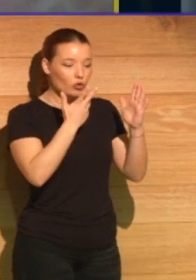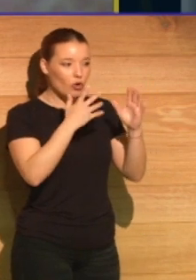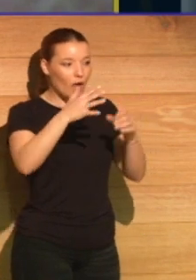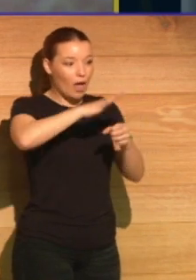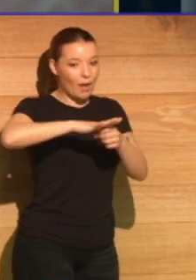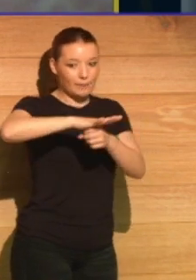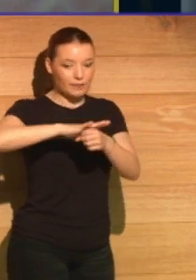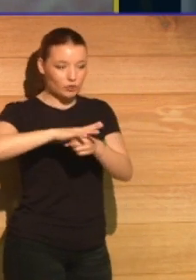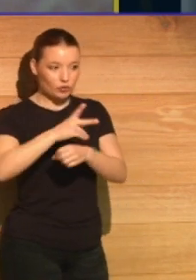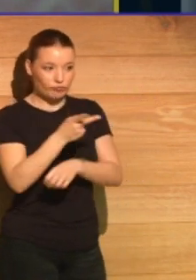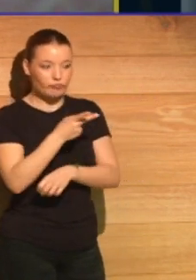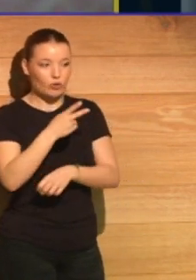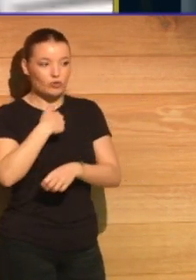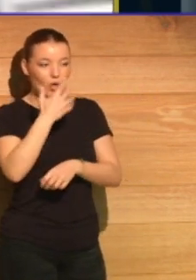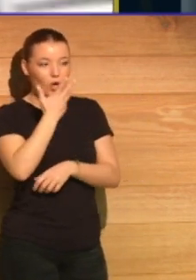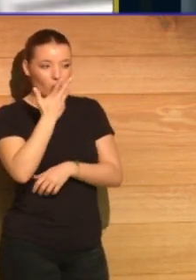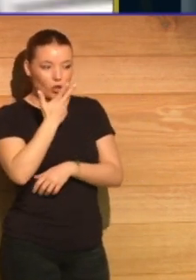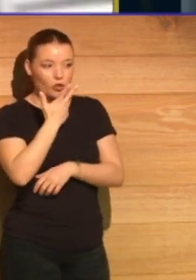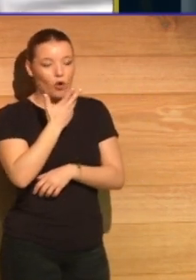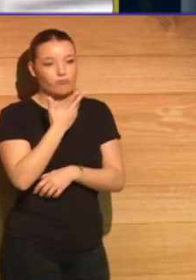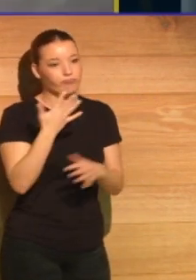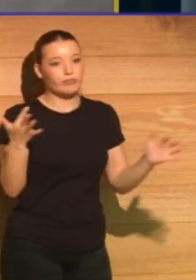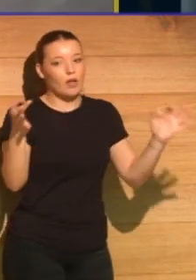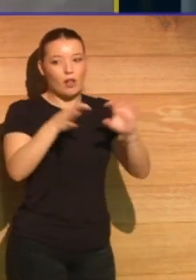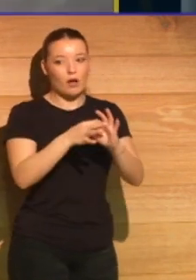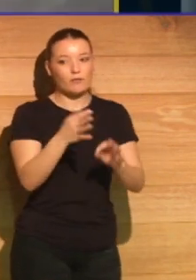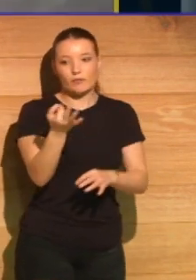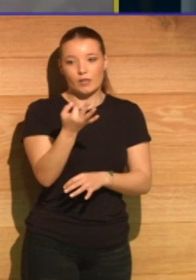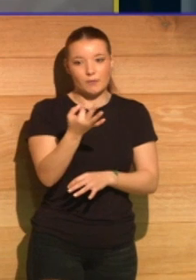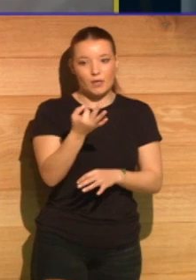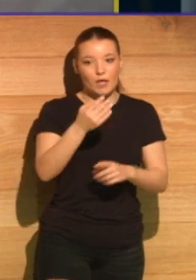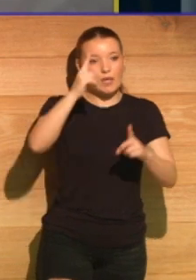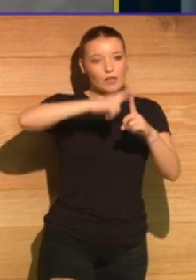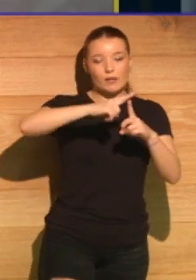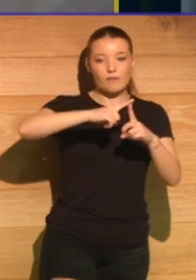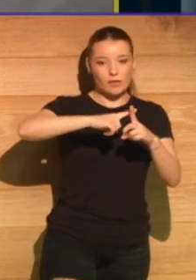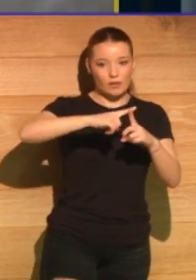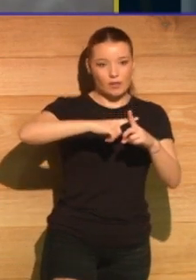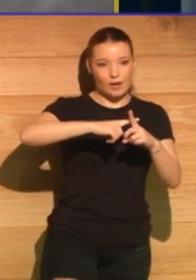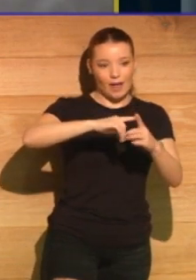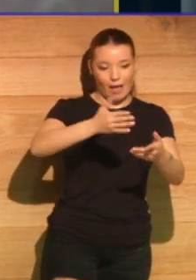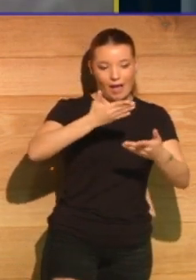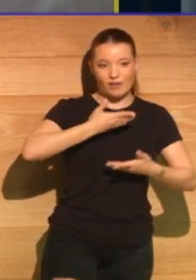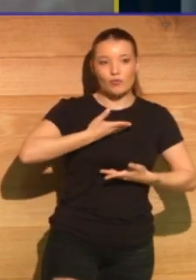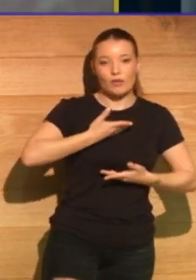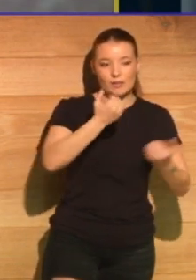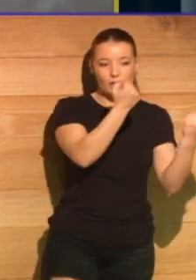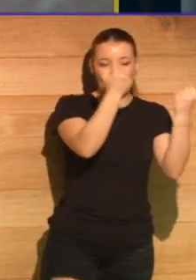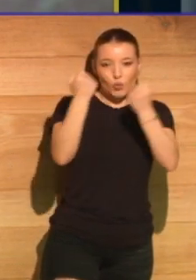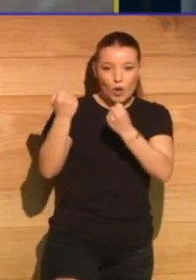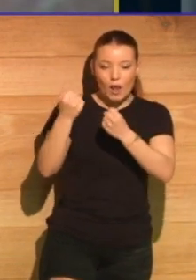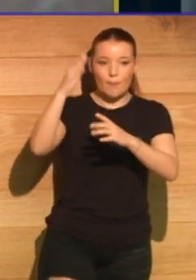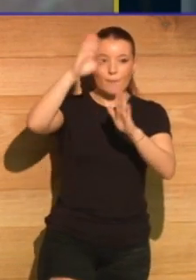ámbitos, conectarlas de una manera, pues eso, implementando a nivel ayudas institucionales,